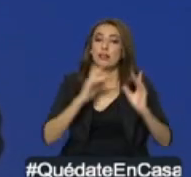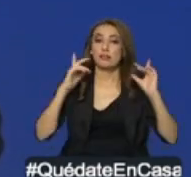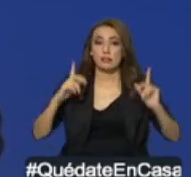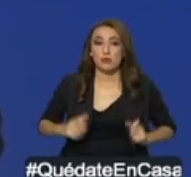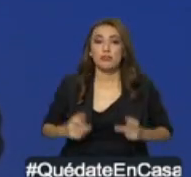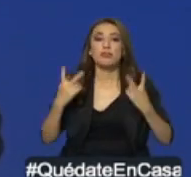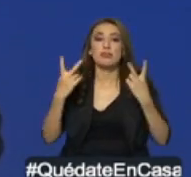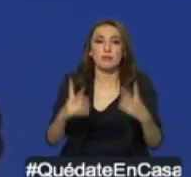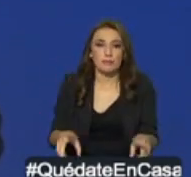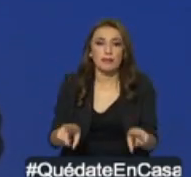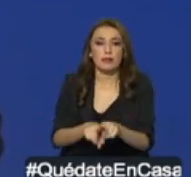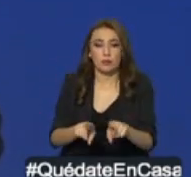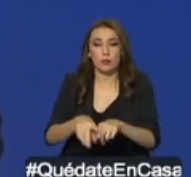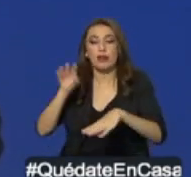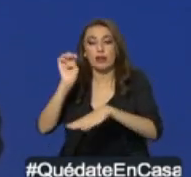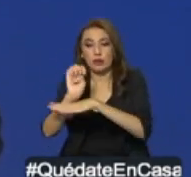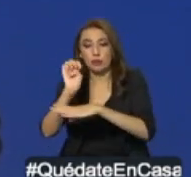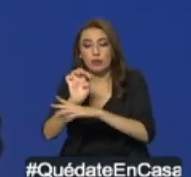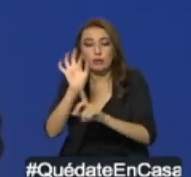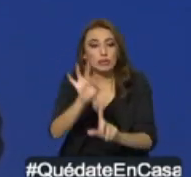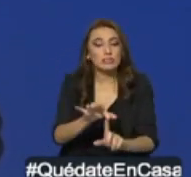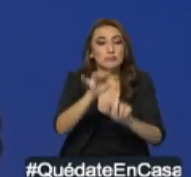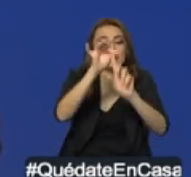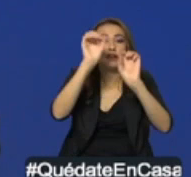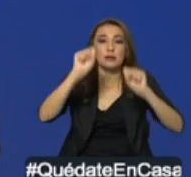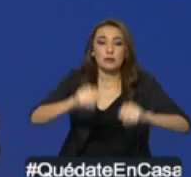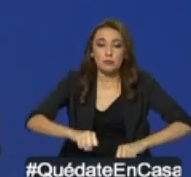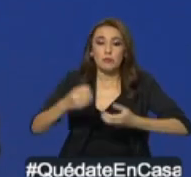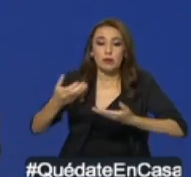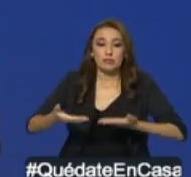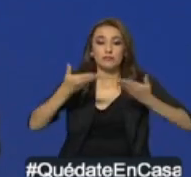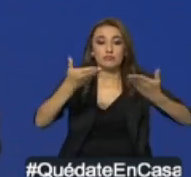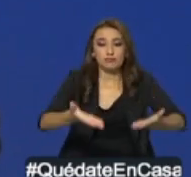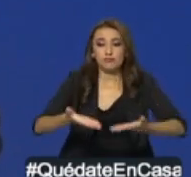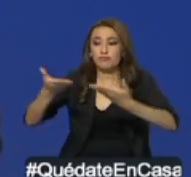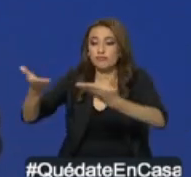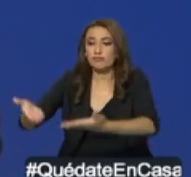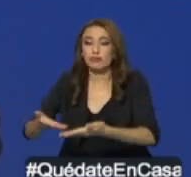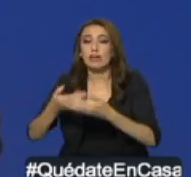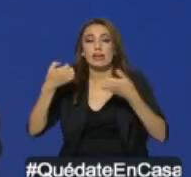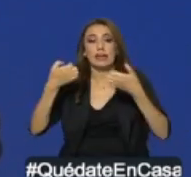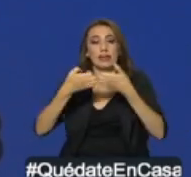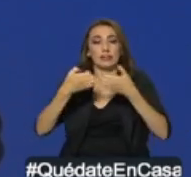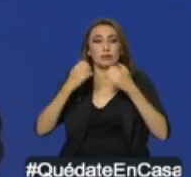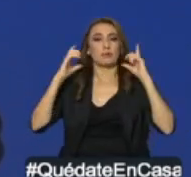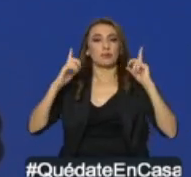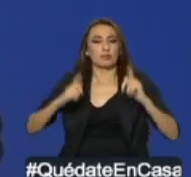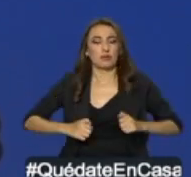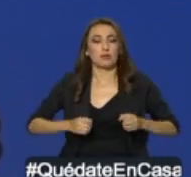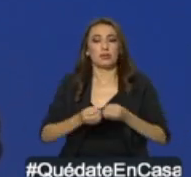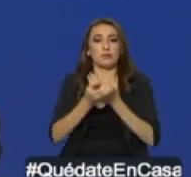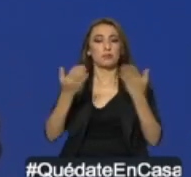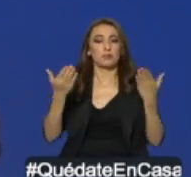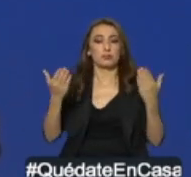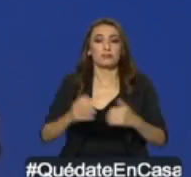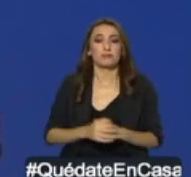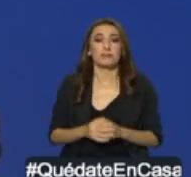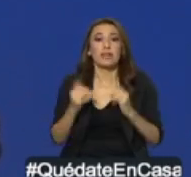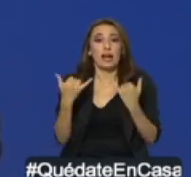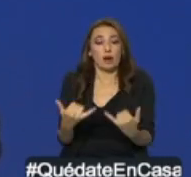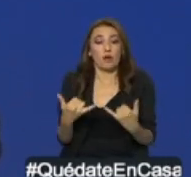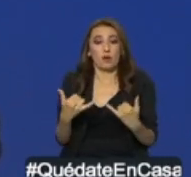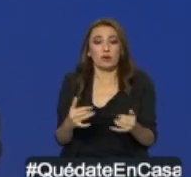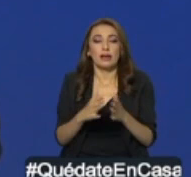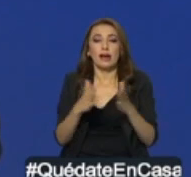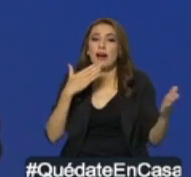posibilidad de acceder a recursos e insumos médicos quiero agradecer a la comunidad ecuatoriana a